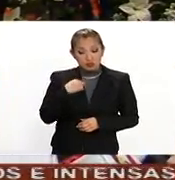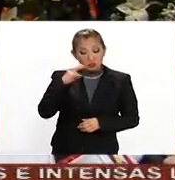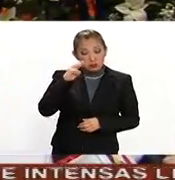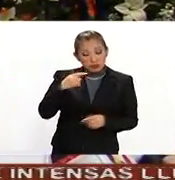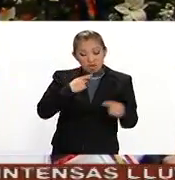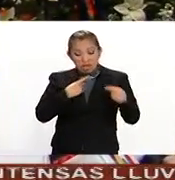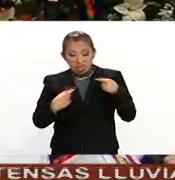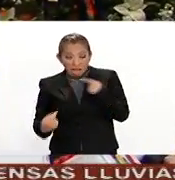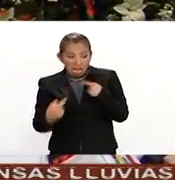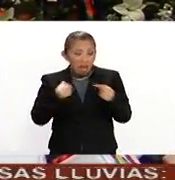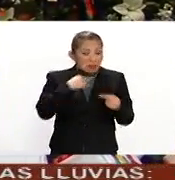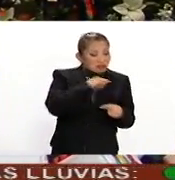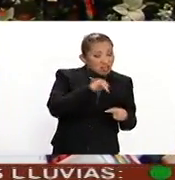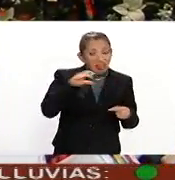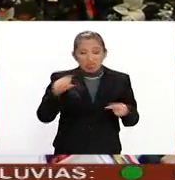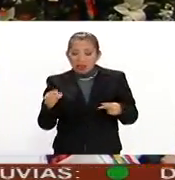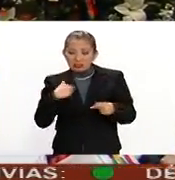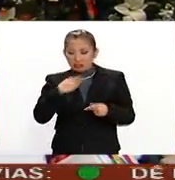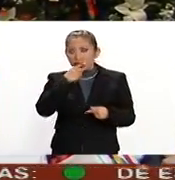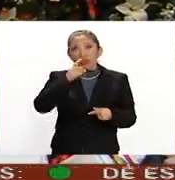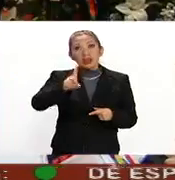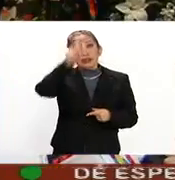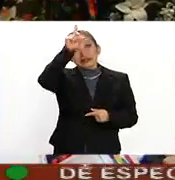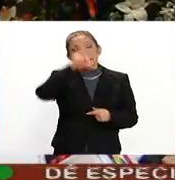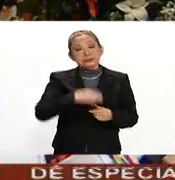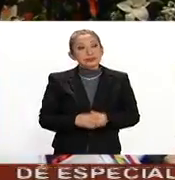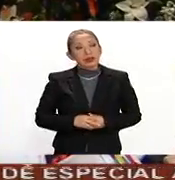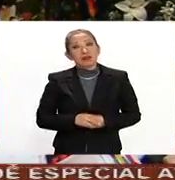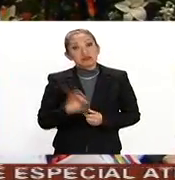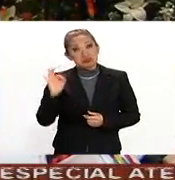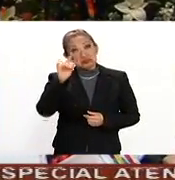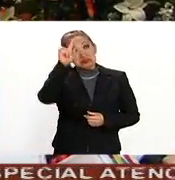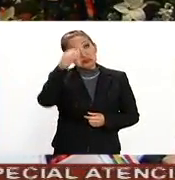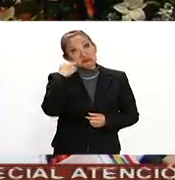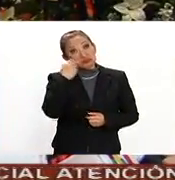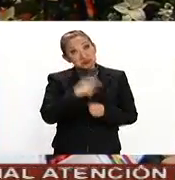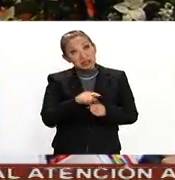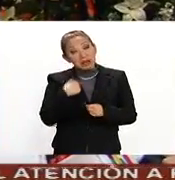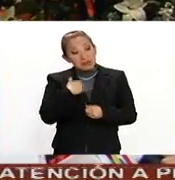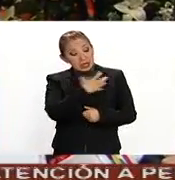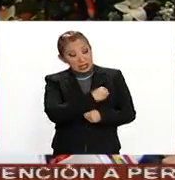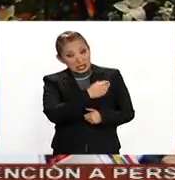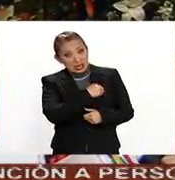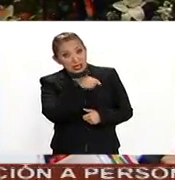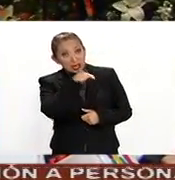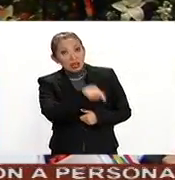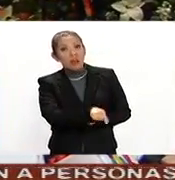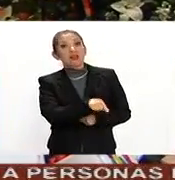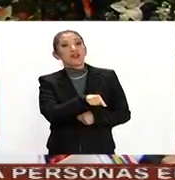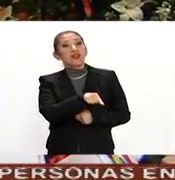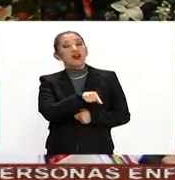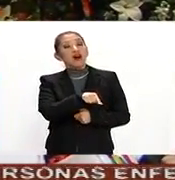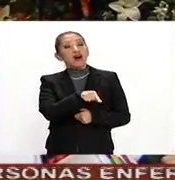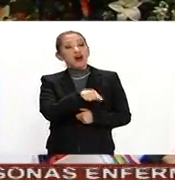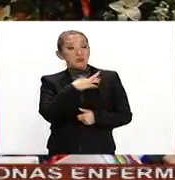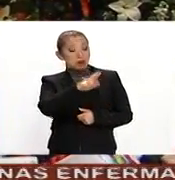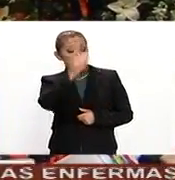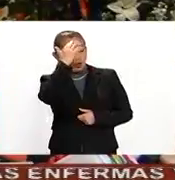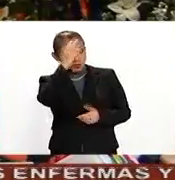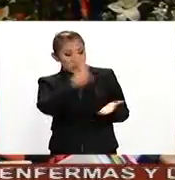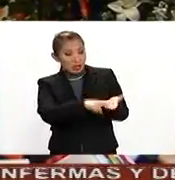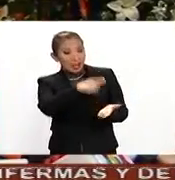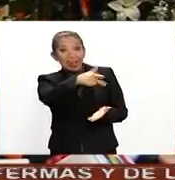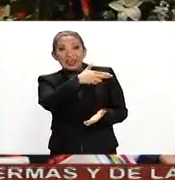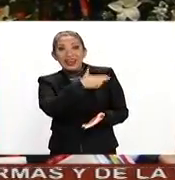debate, yo le dije a Dios, si tu voluntad es que mi hijo lo reconozcan